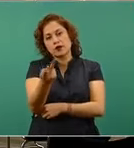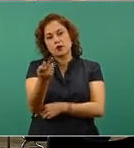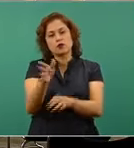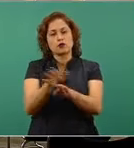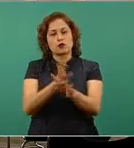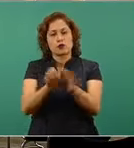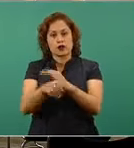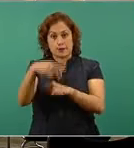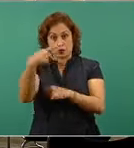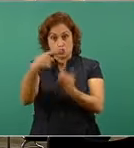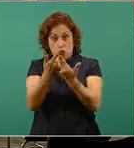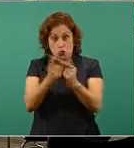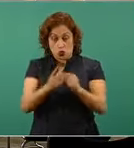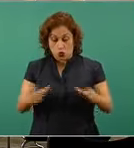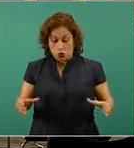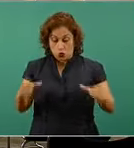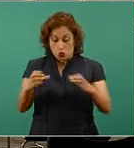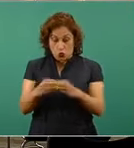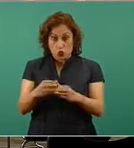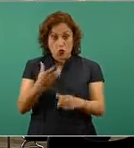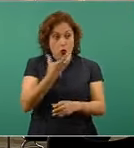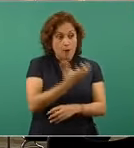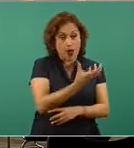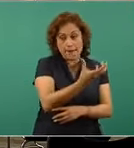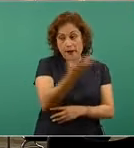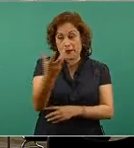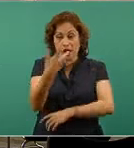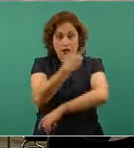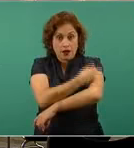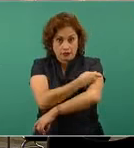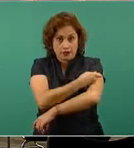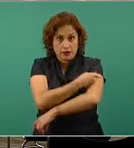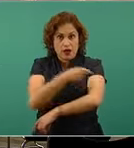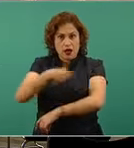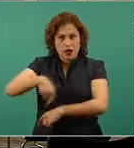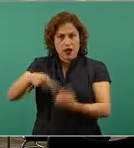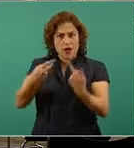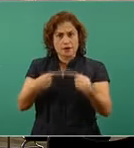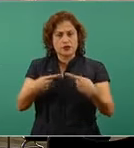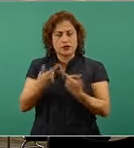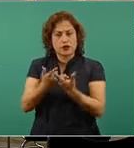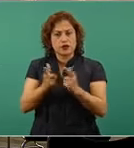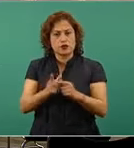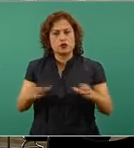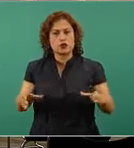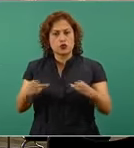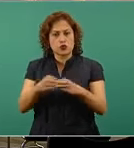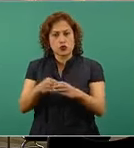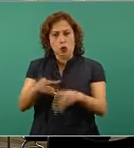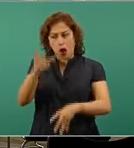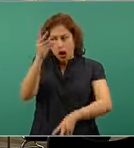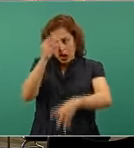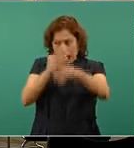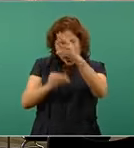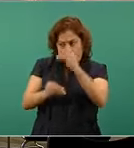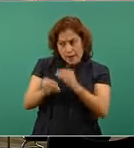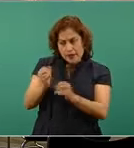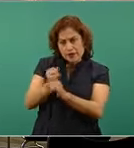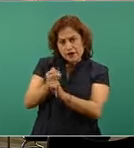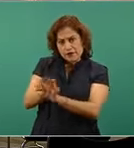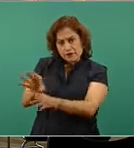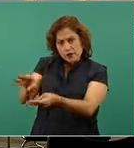brigadas Correcaminos no podría documentarse de una manera importante como para que sirva a